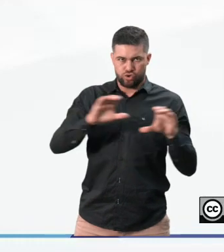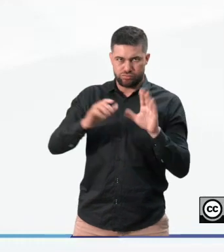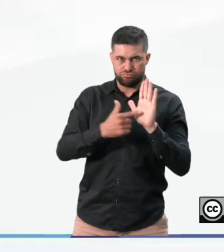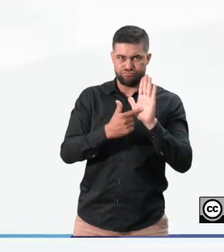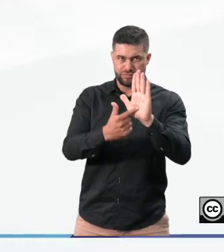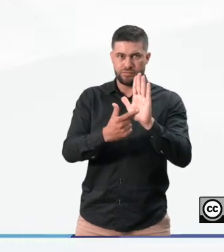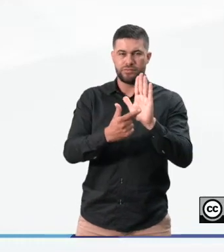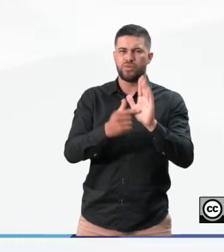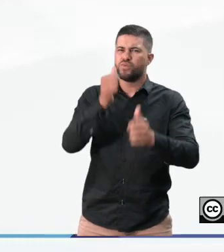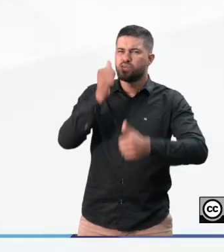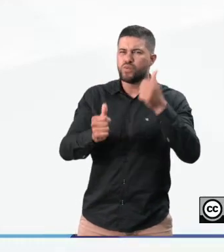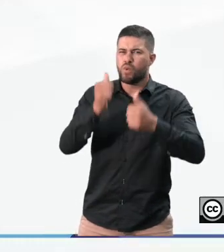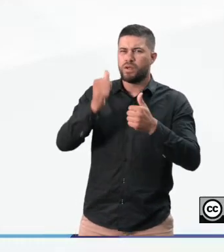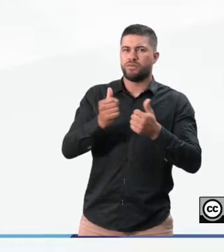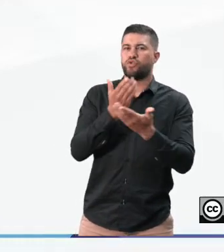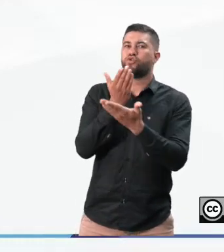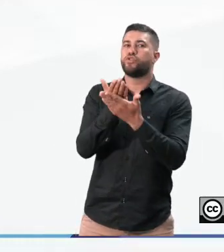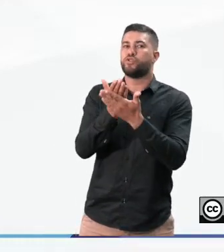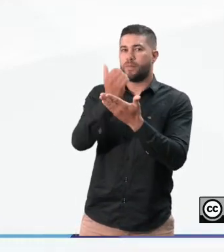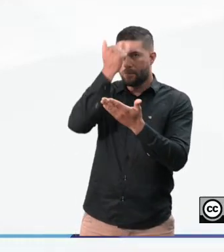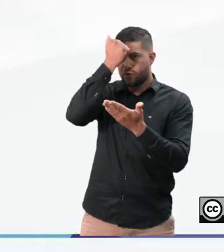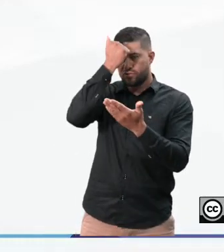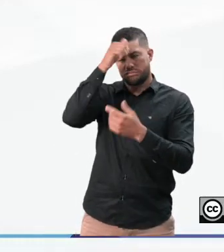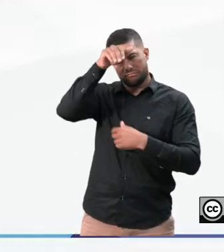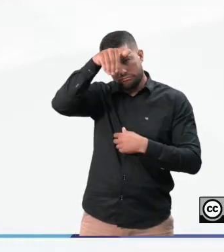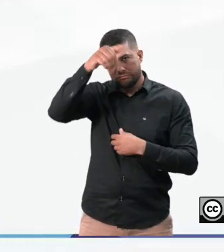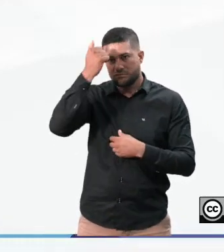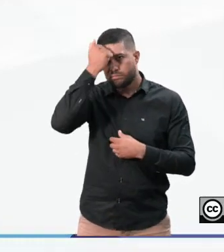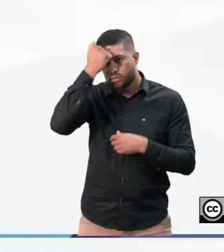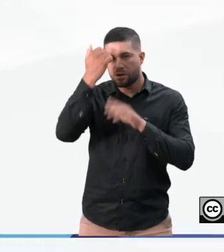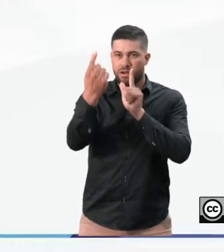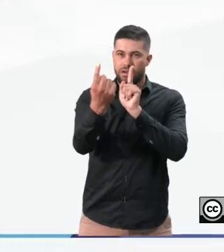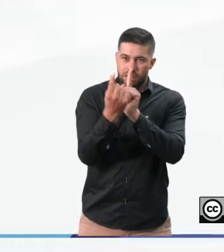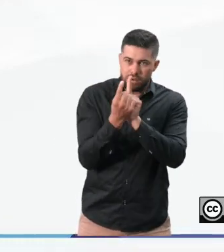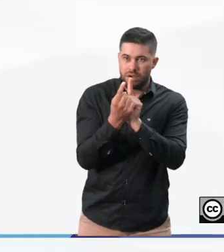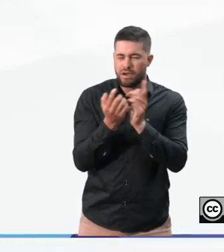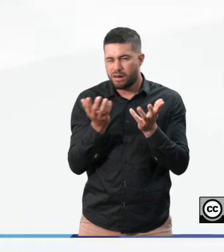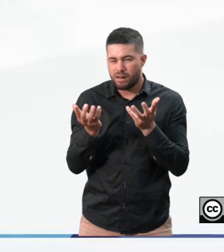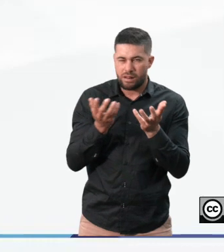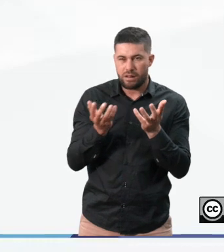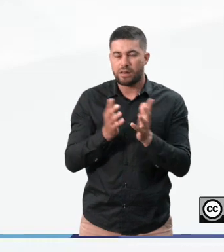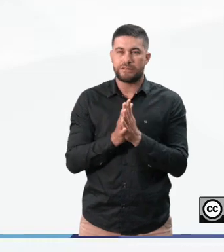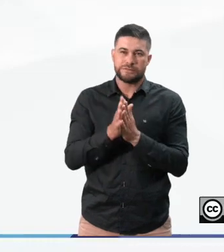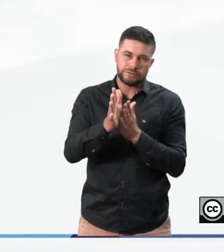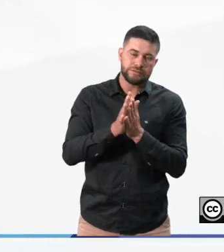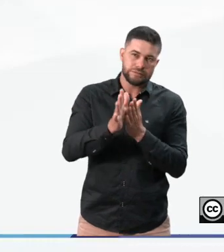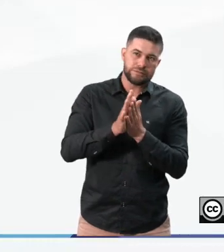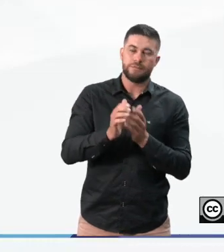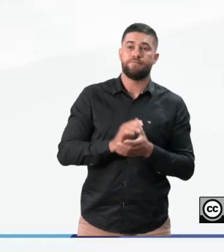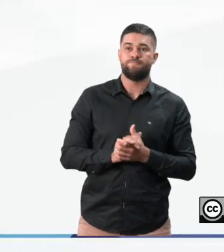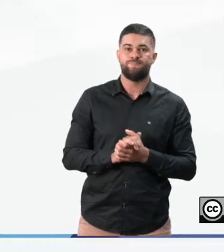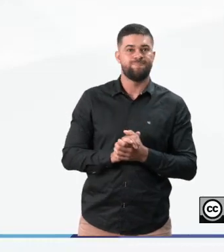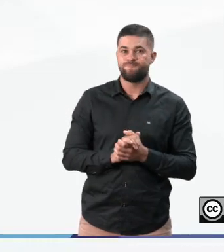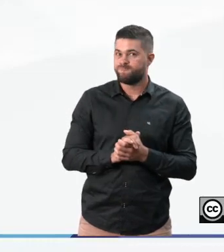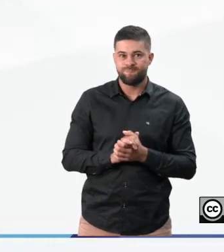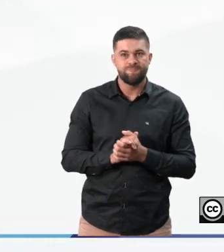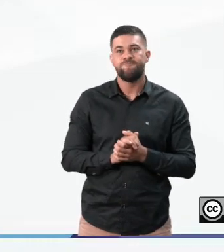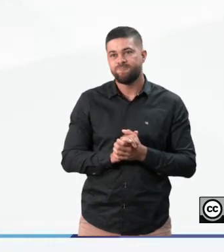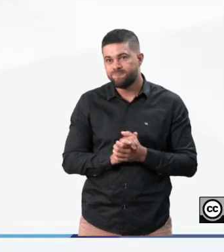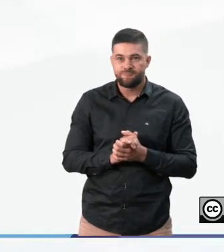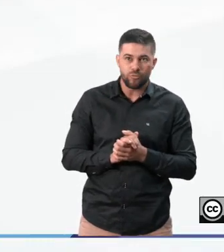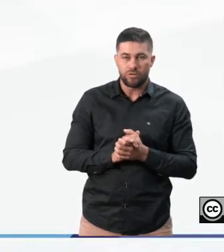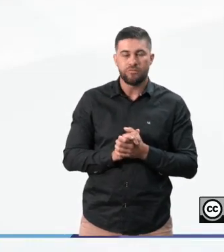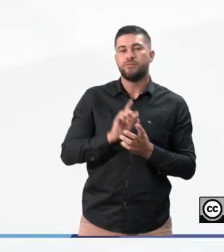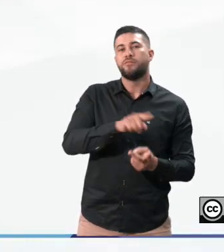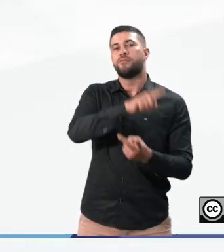de la universidad, que es Servicios Académicos, el SAC. Y en él podemos realizar diferentes solicitudes como, por